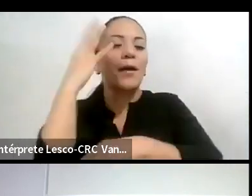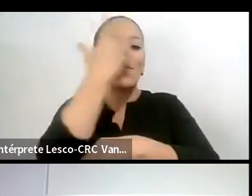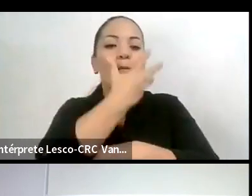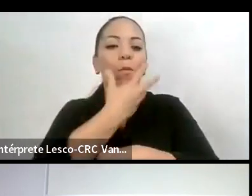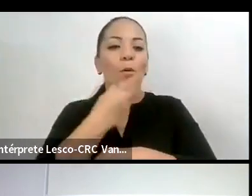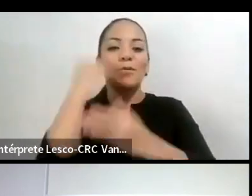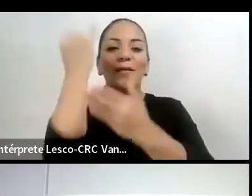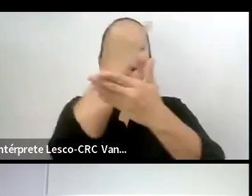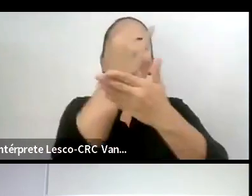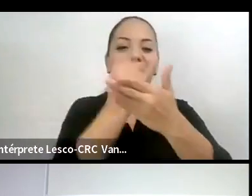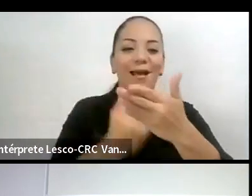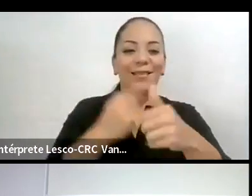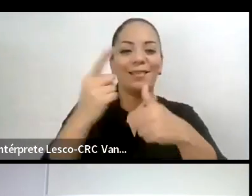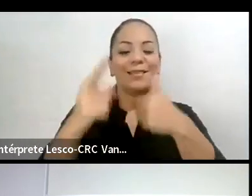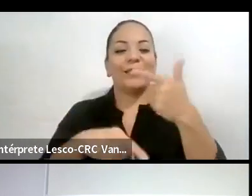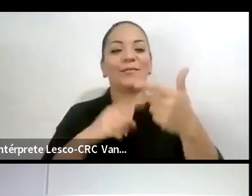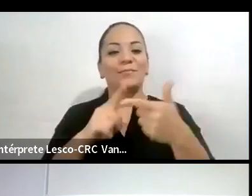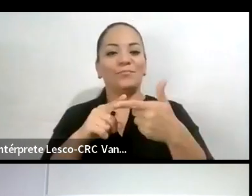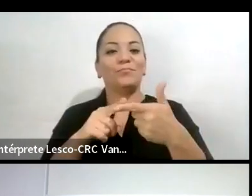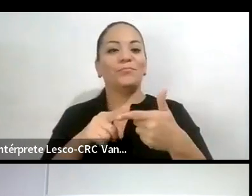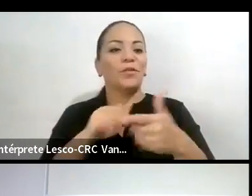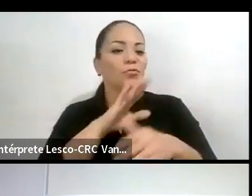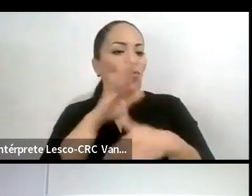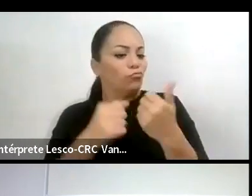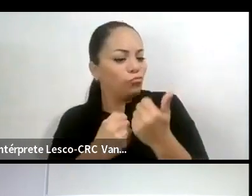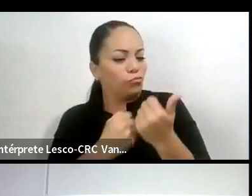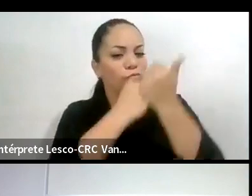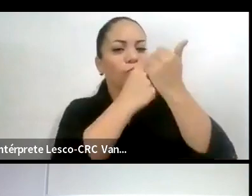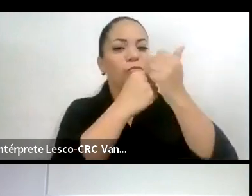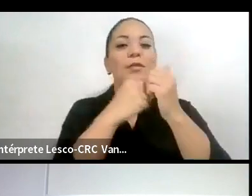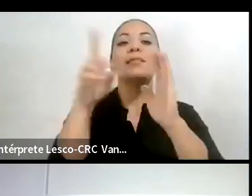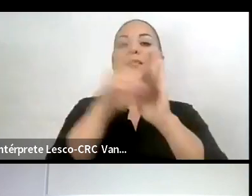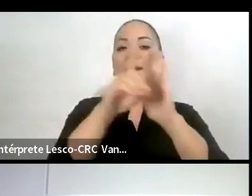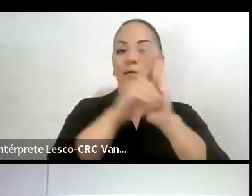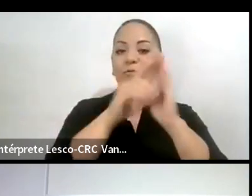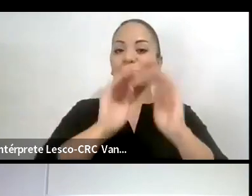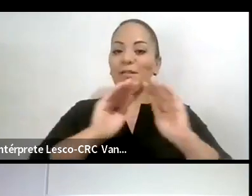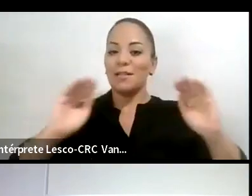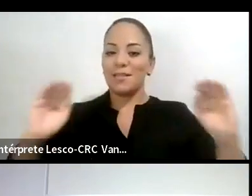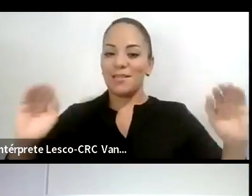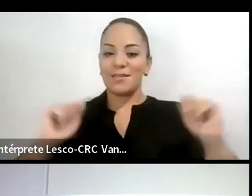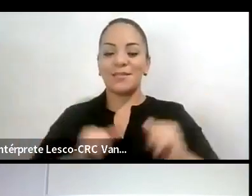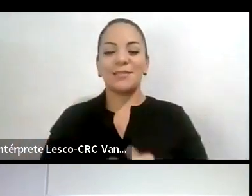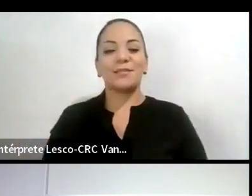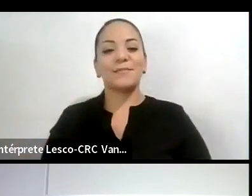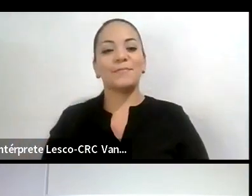el arte a favor de los derechos de la niñez, ¿verdad?